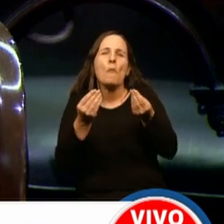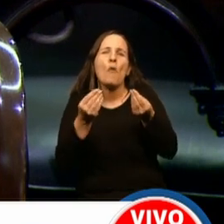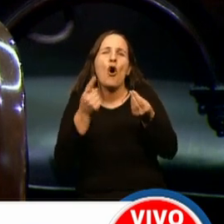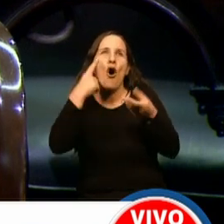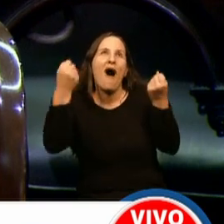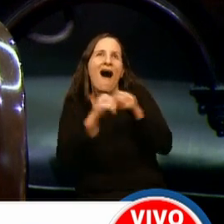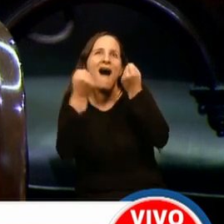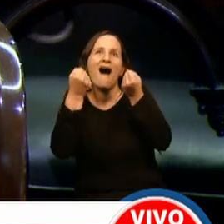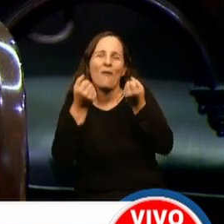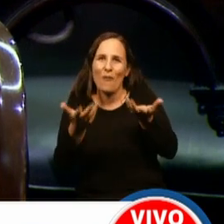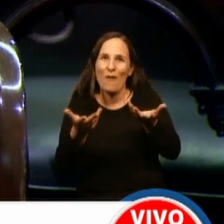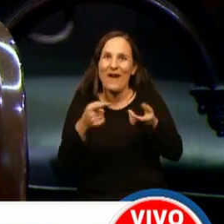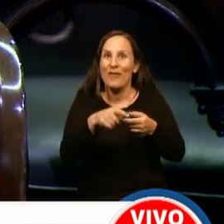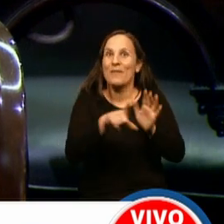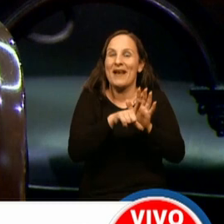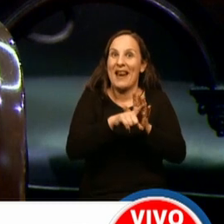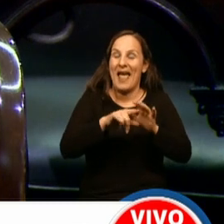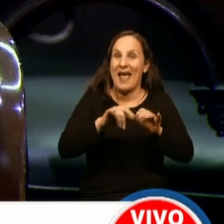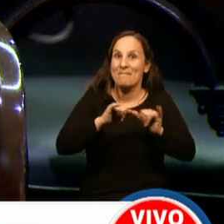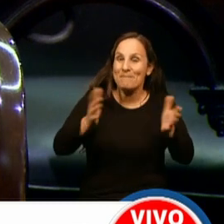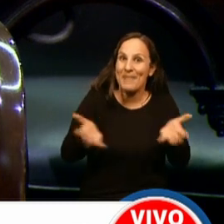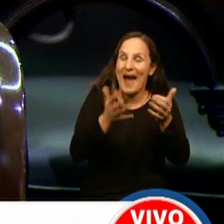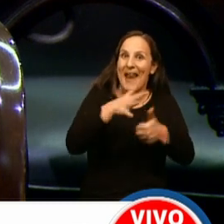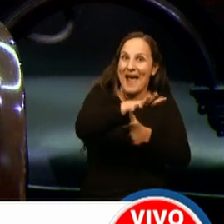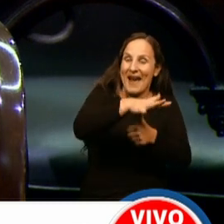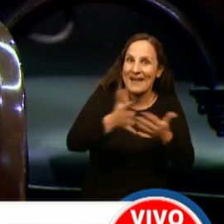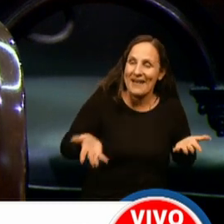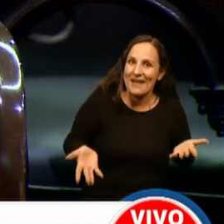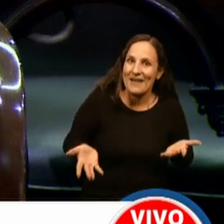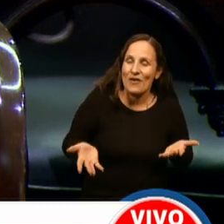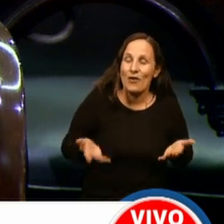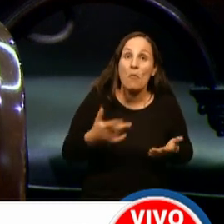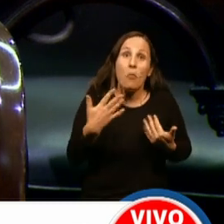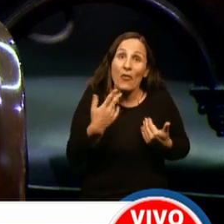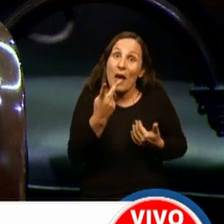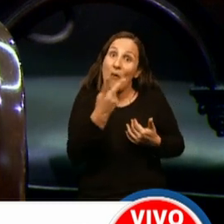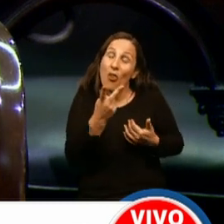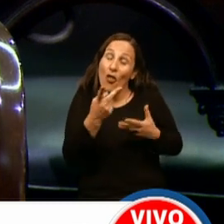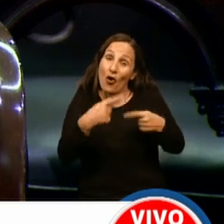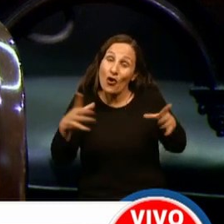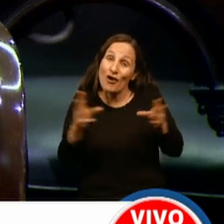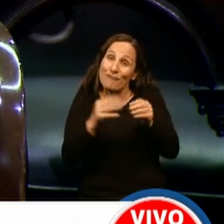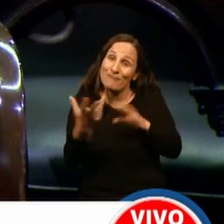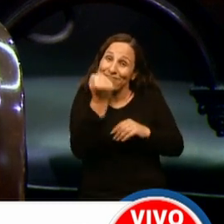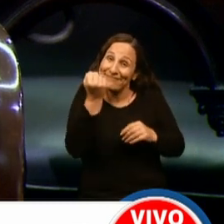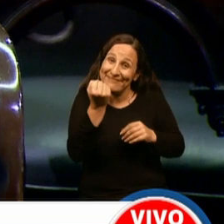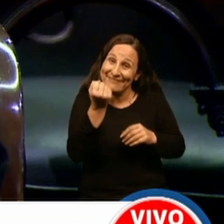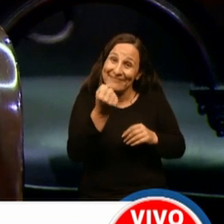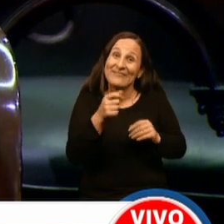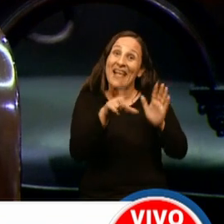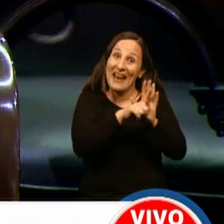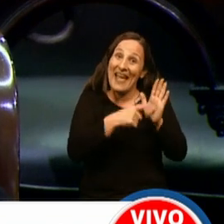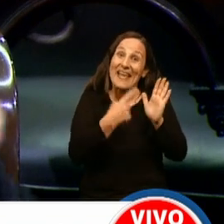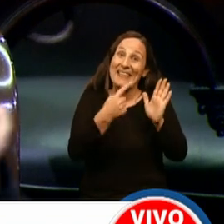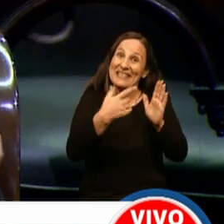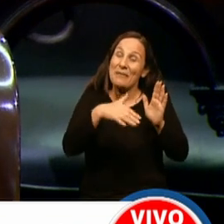alcanzar el consenso en estas leyes que promueven el género porque podíamos hacer las dos cosas podíamos promover lo que dice esta